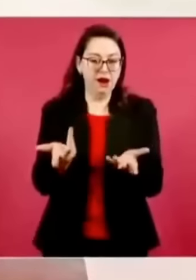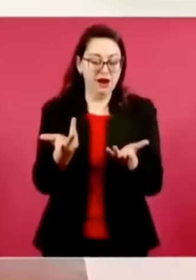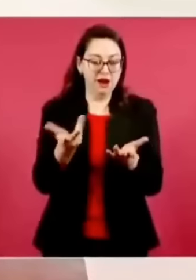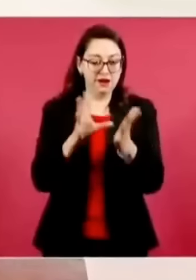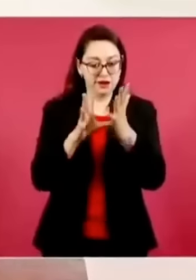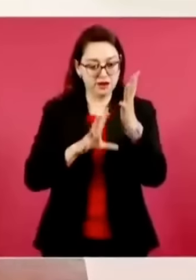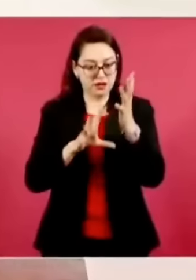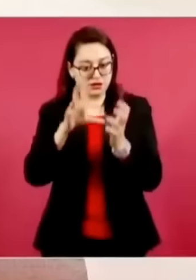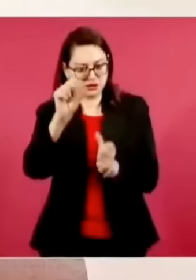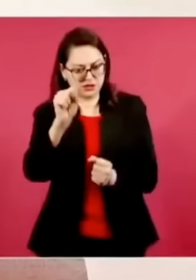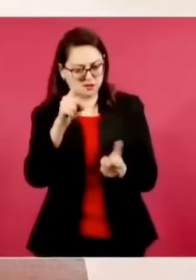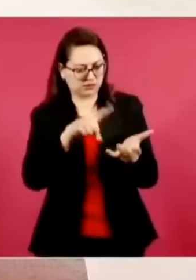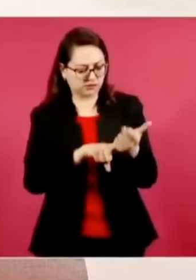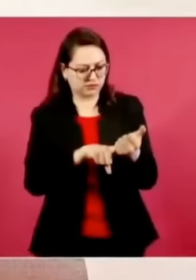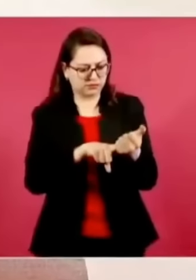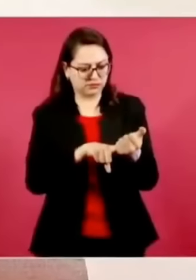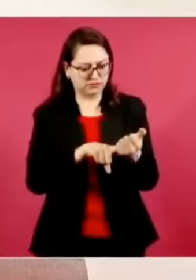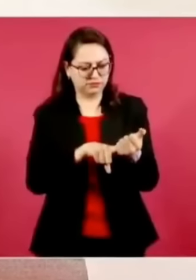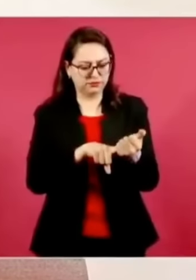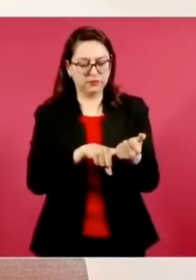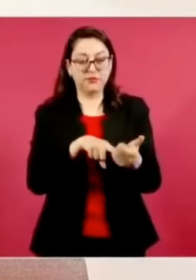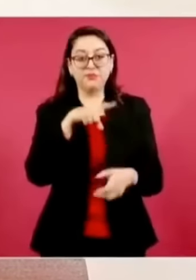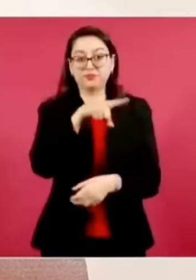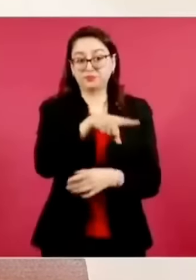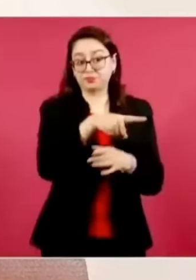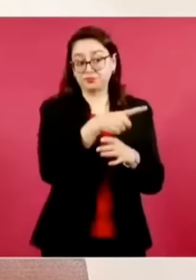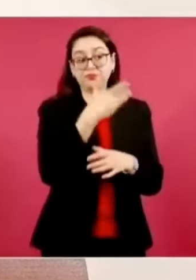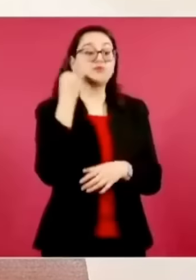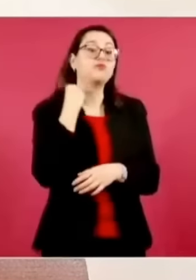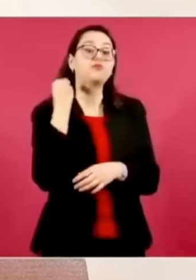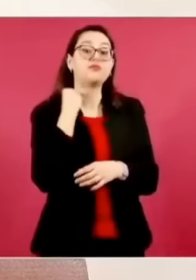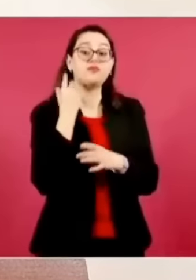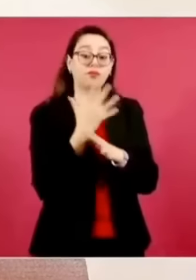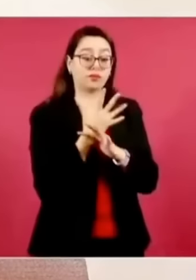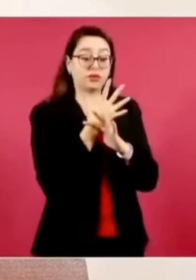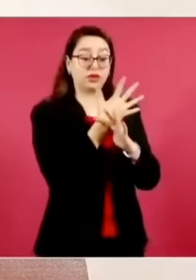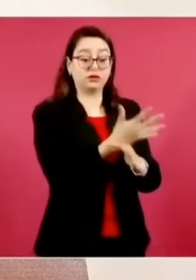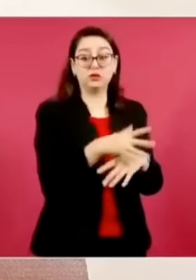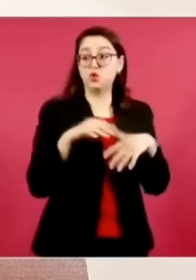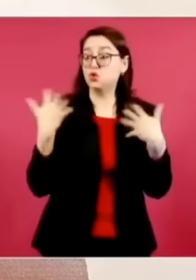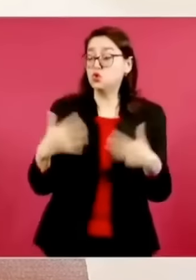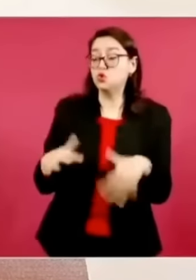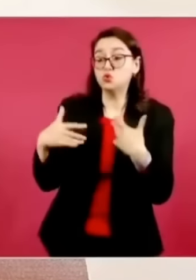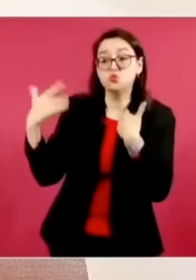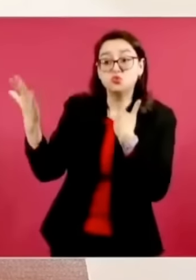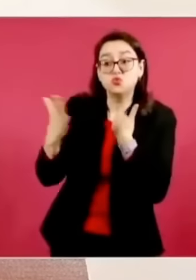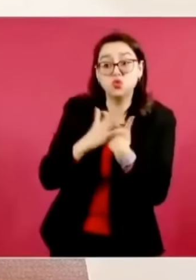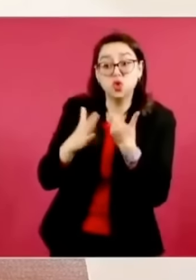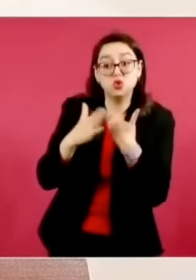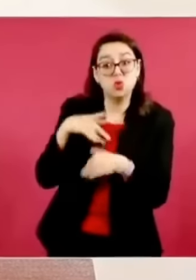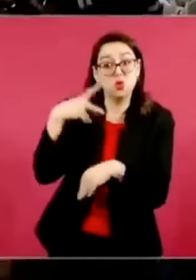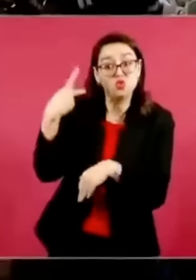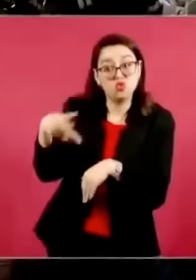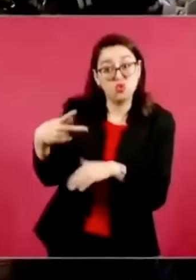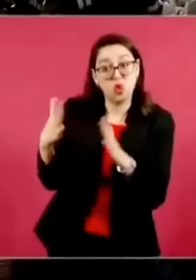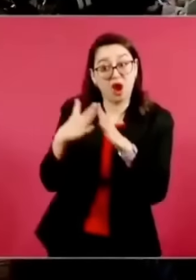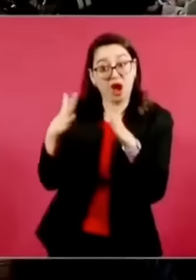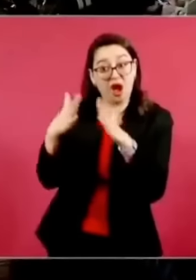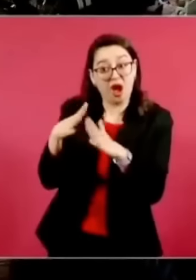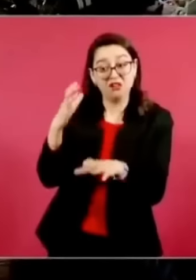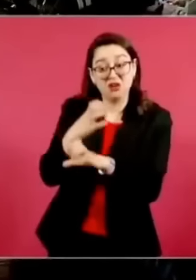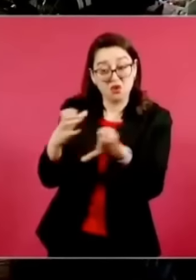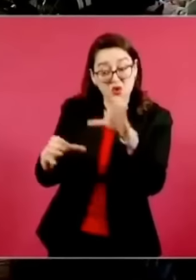parece que hay un mensaje, un tuit también de Aguilar